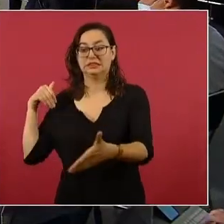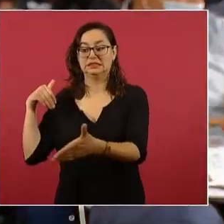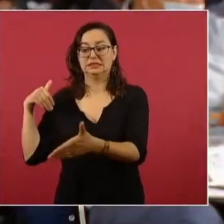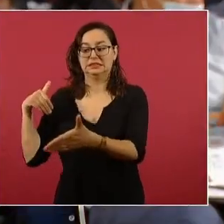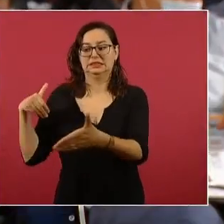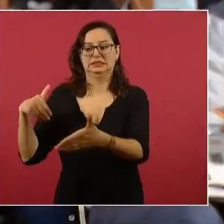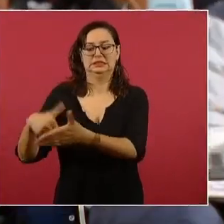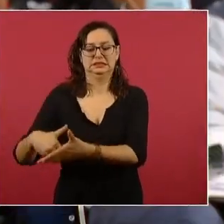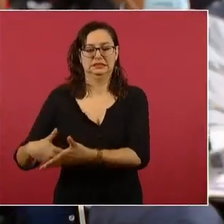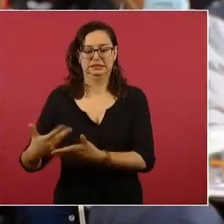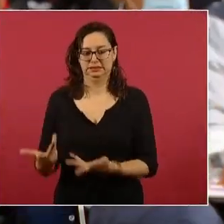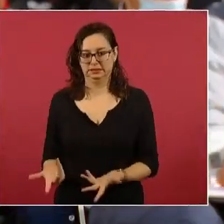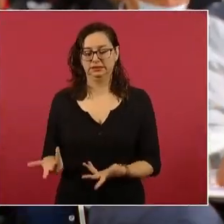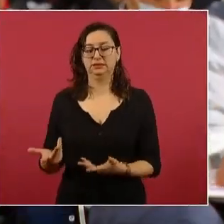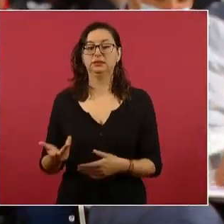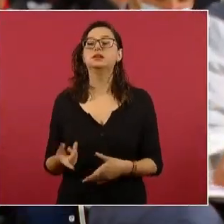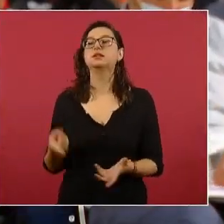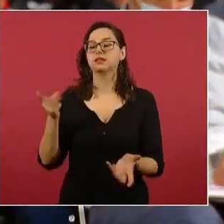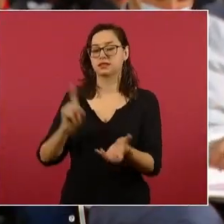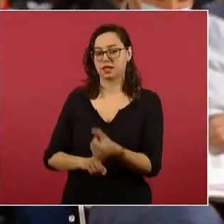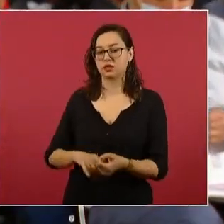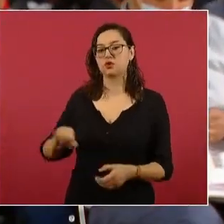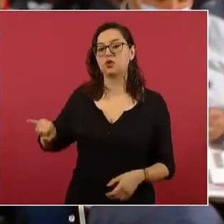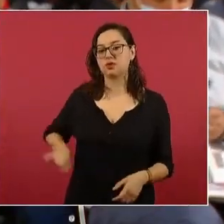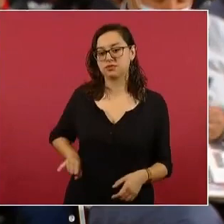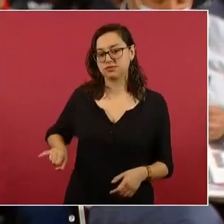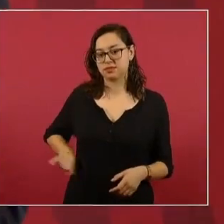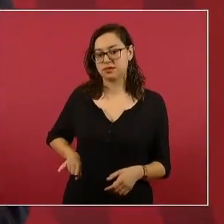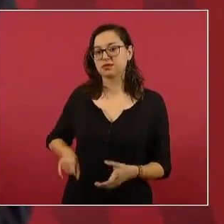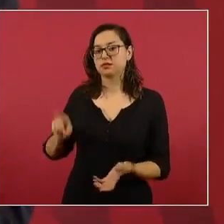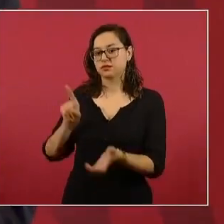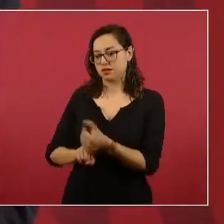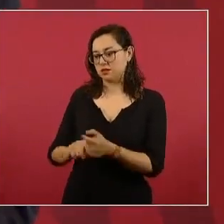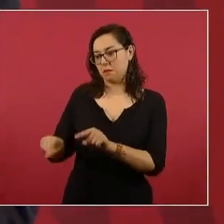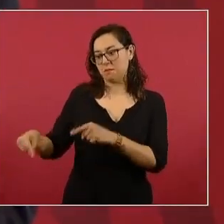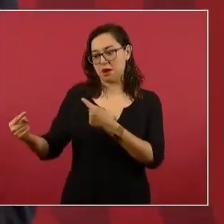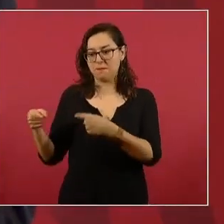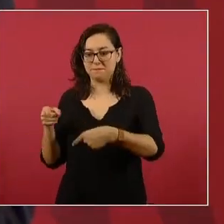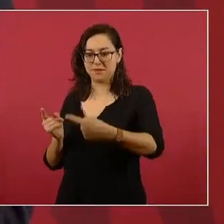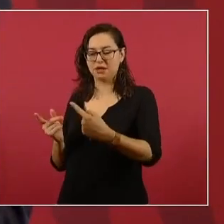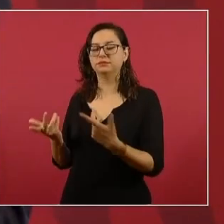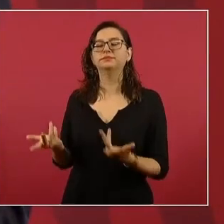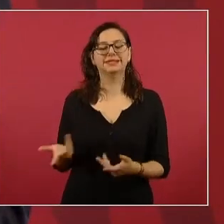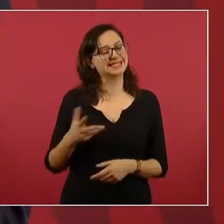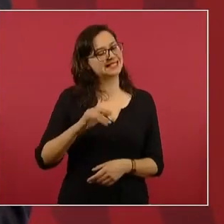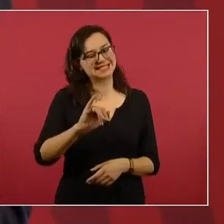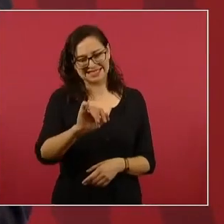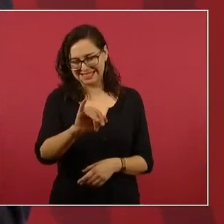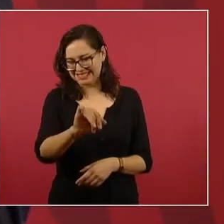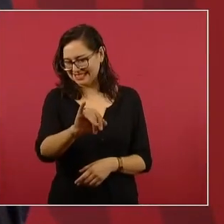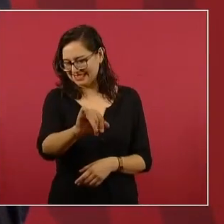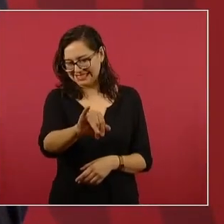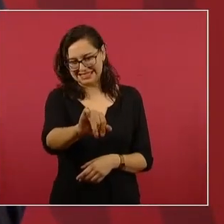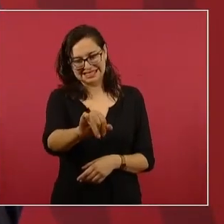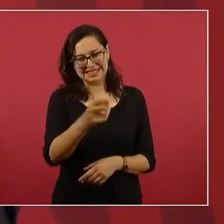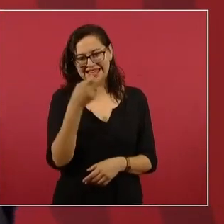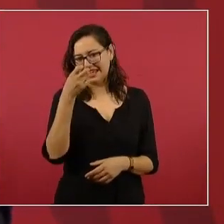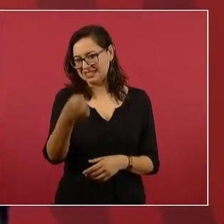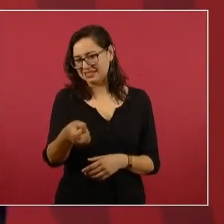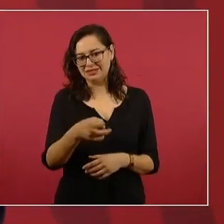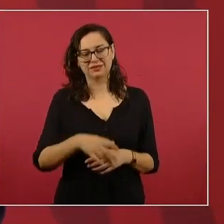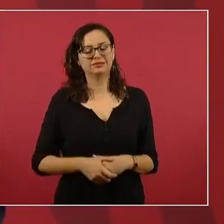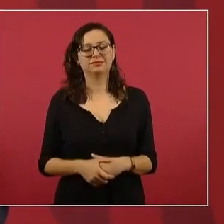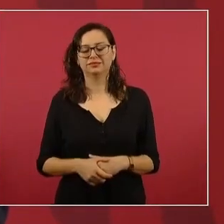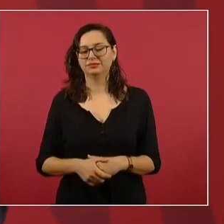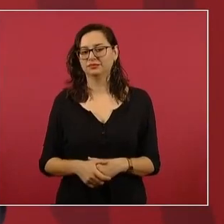los intereses, ¿no? Porque finalmente son las grandes corporaciones. Sí. Es que todos esos